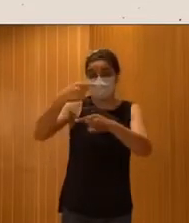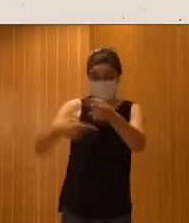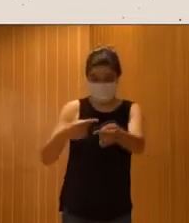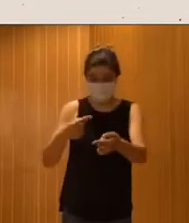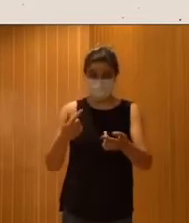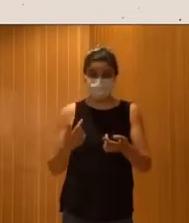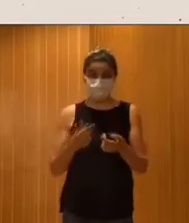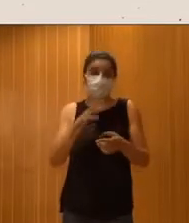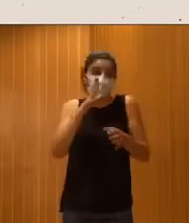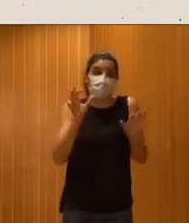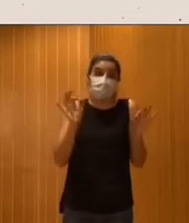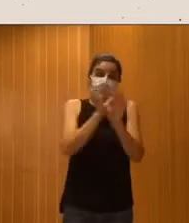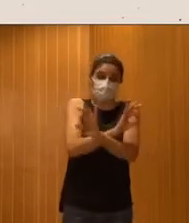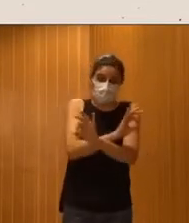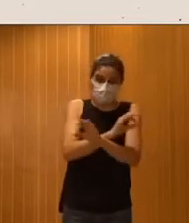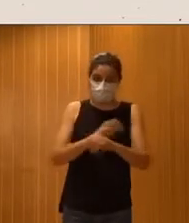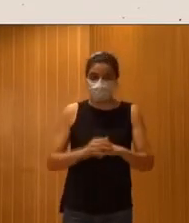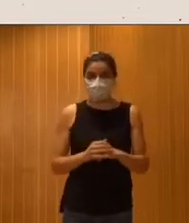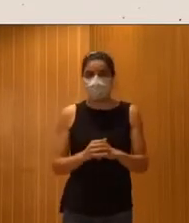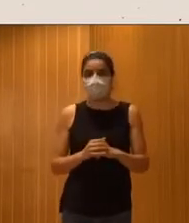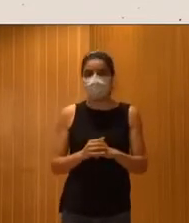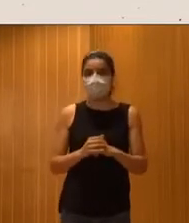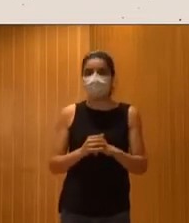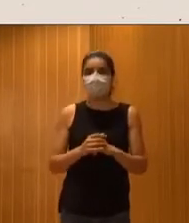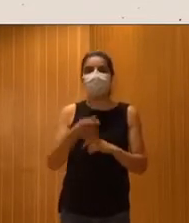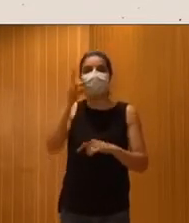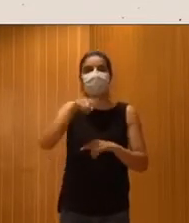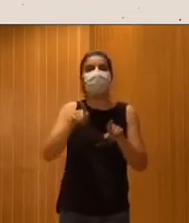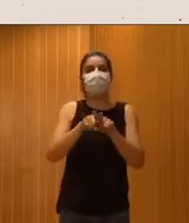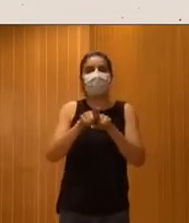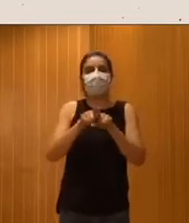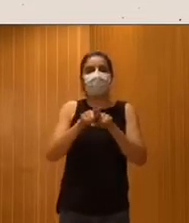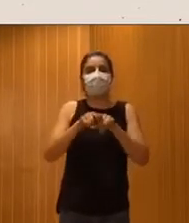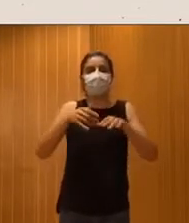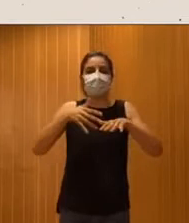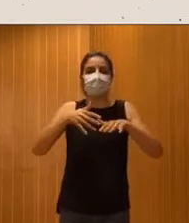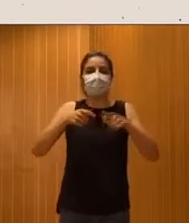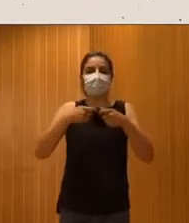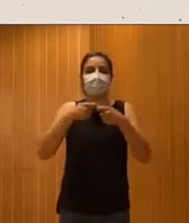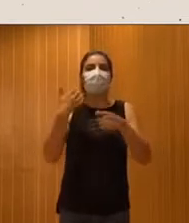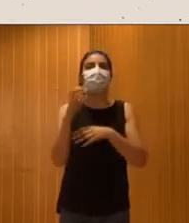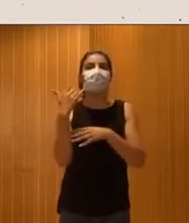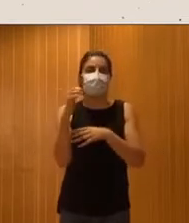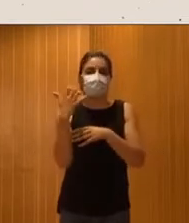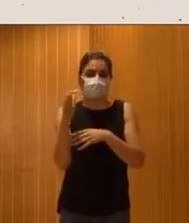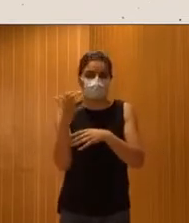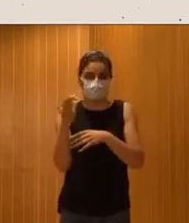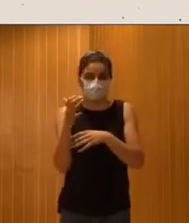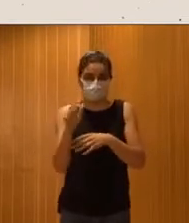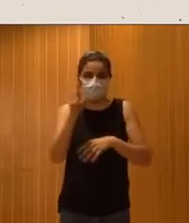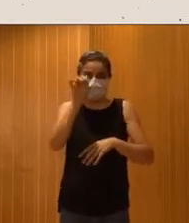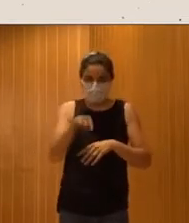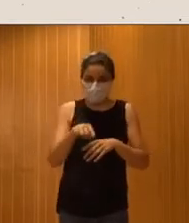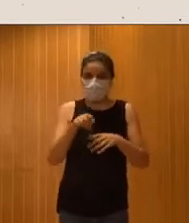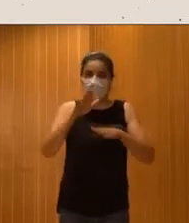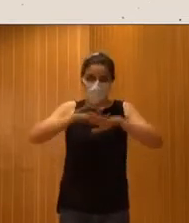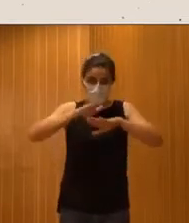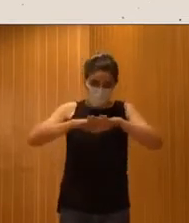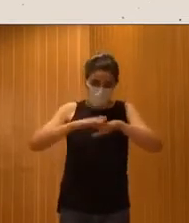de forma equivocada. Luego lo que es la rigidez y el parkinsonismo que se puede producir